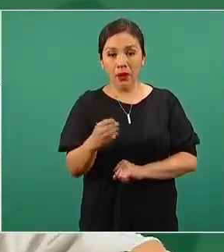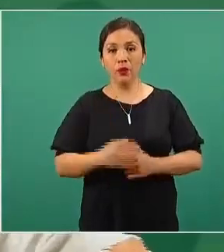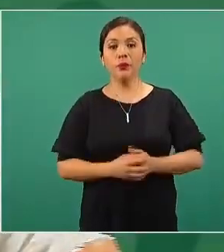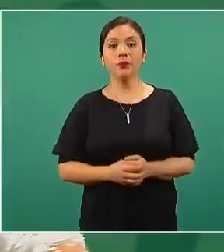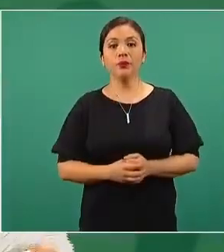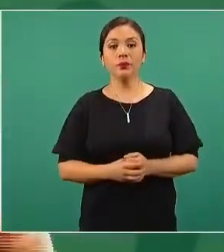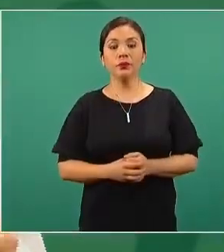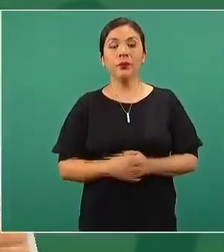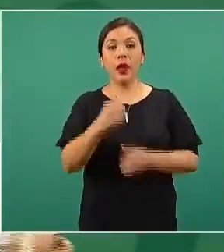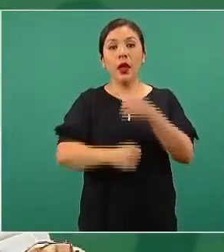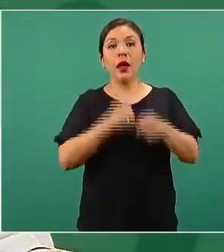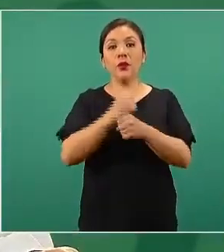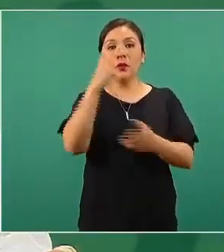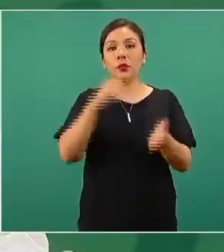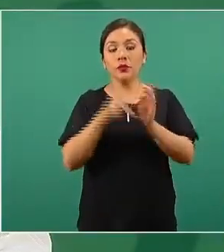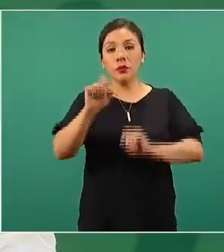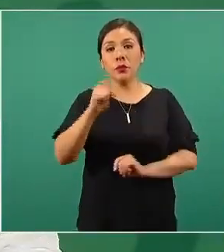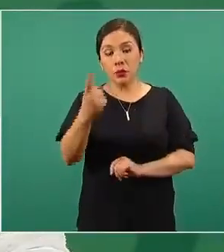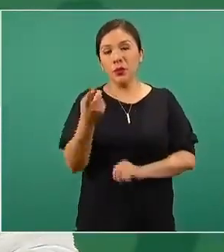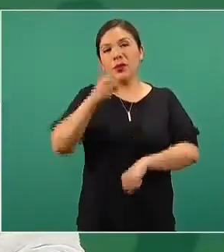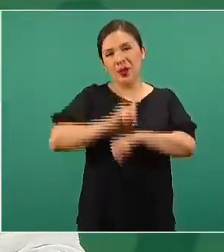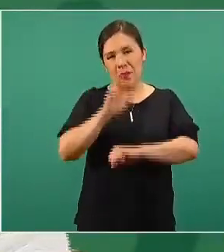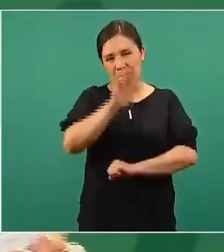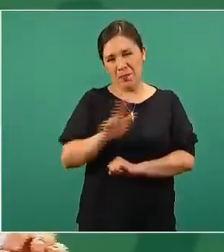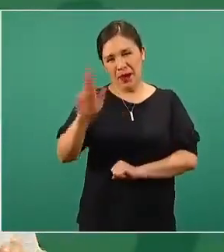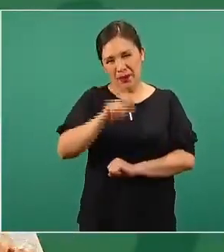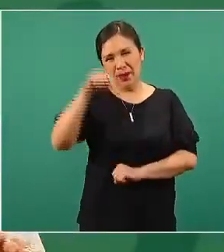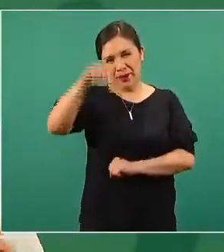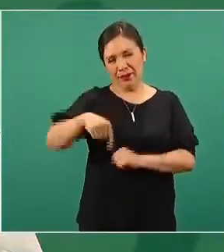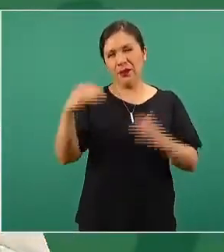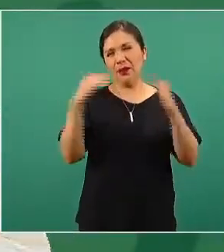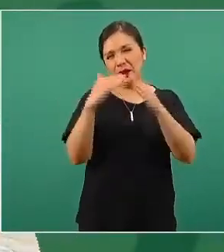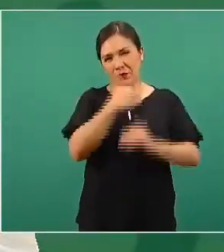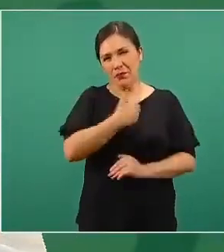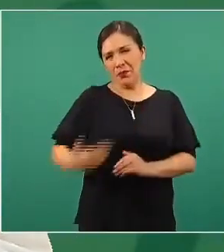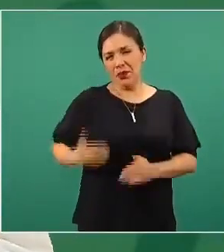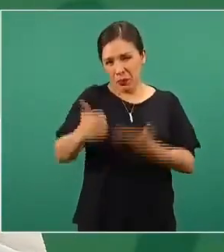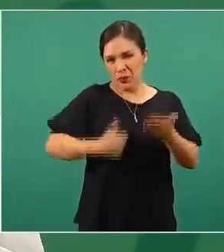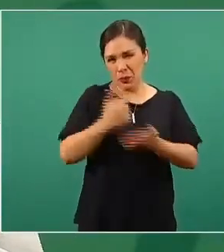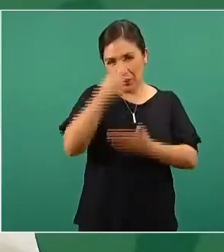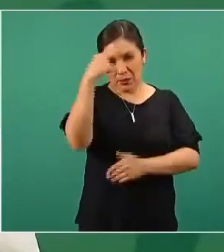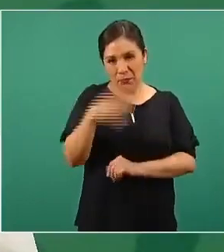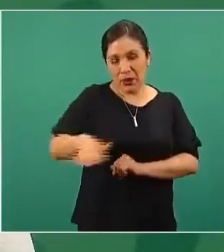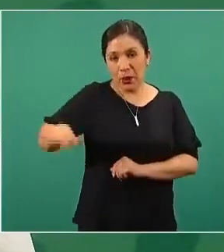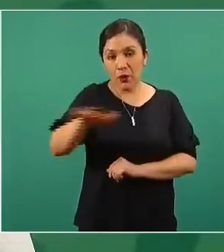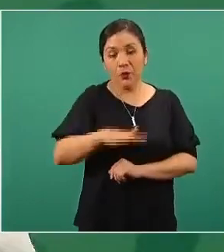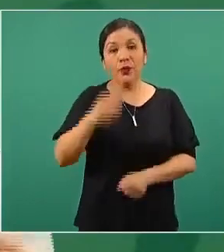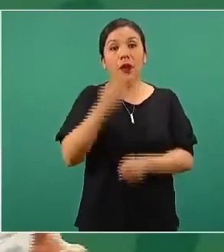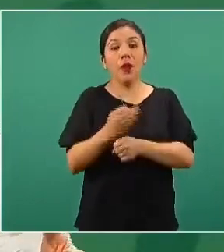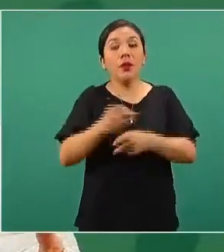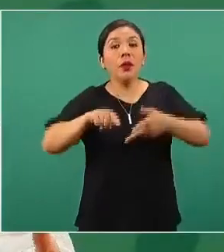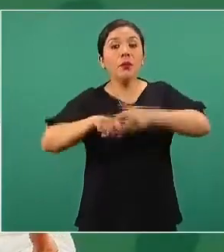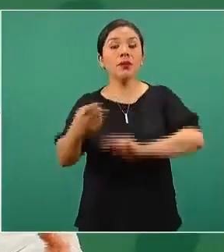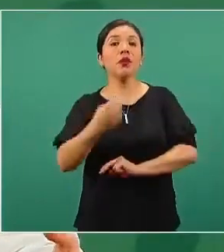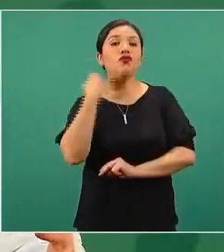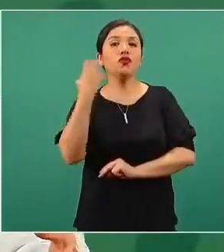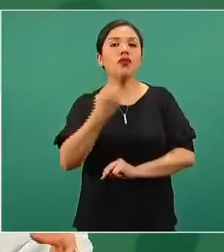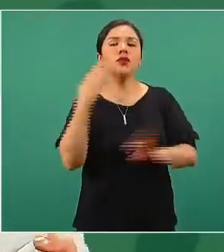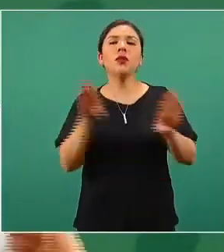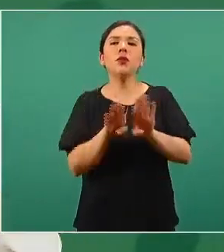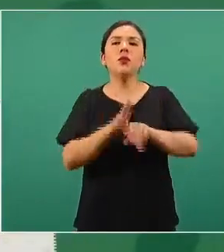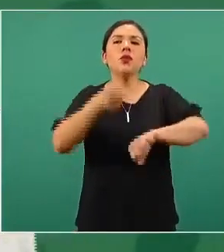de 2021, es martes. Estamos en el Palacio Nacional de México, en la Ciudad de México, y vamos a iniciar la conferencia de prensa